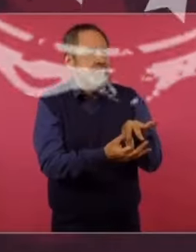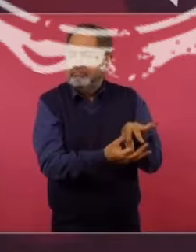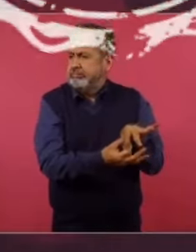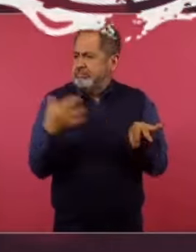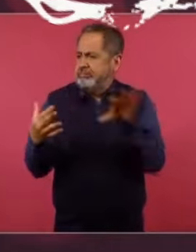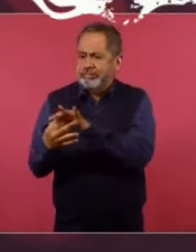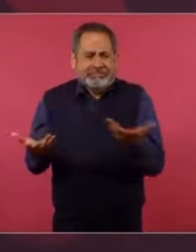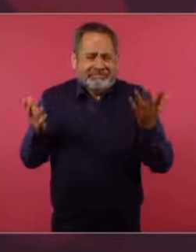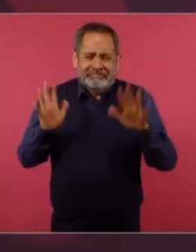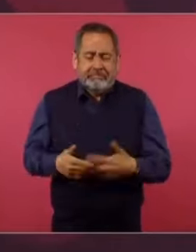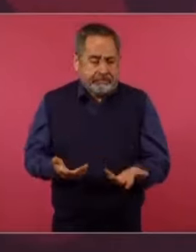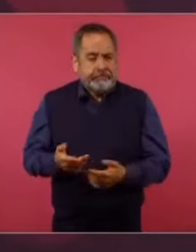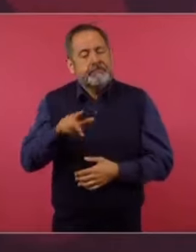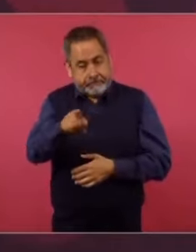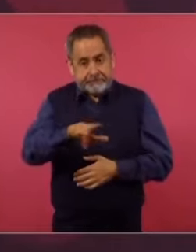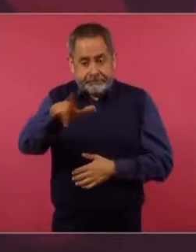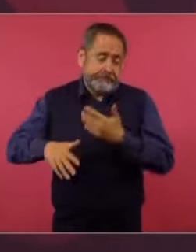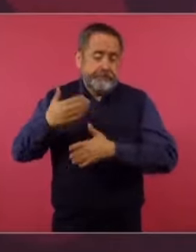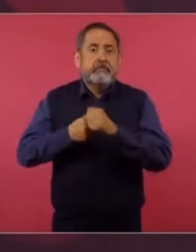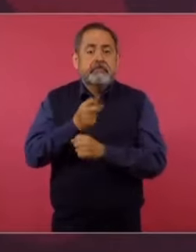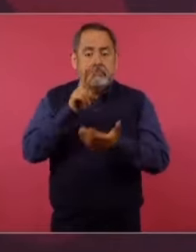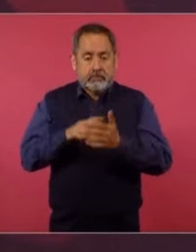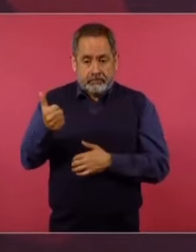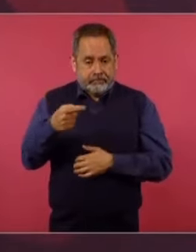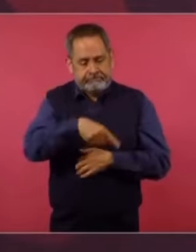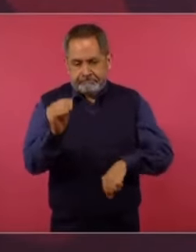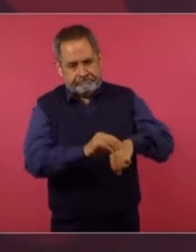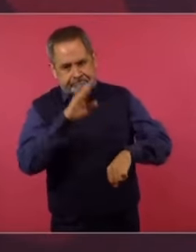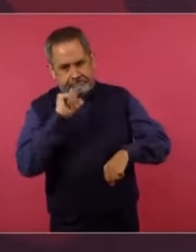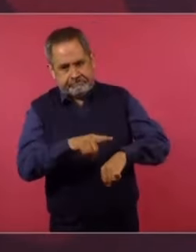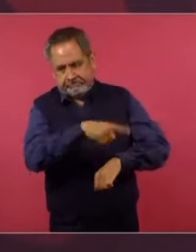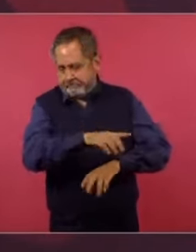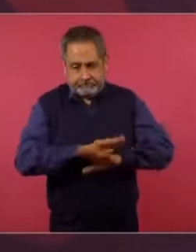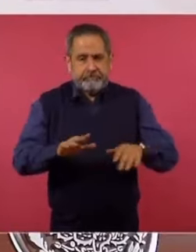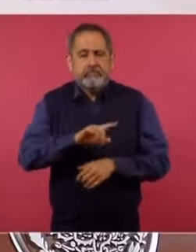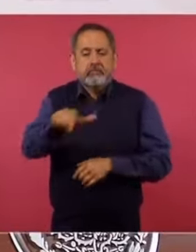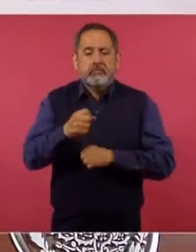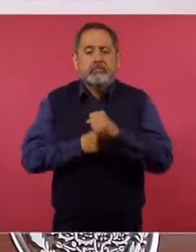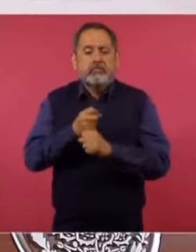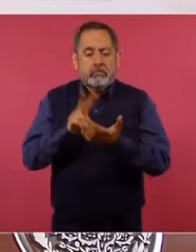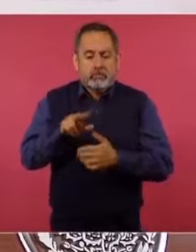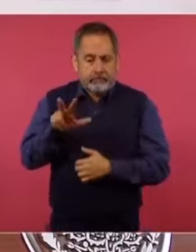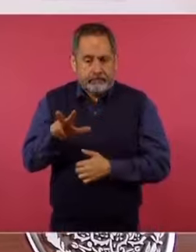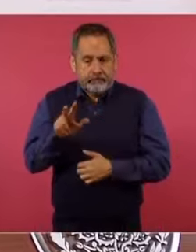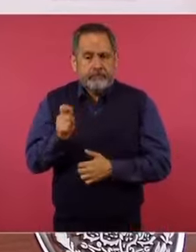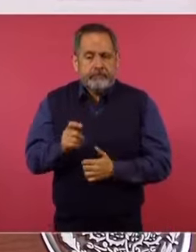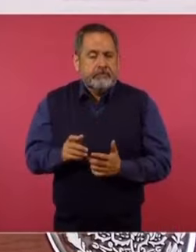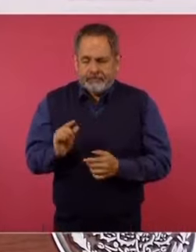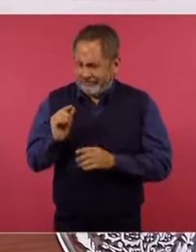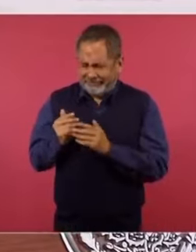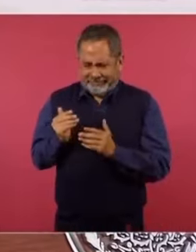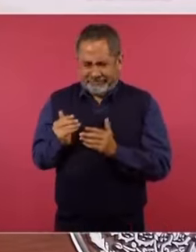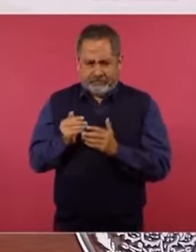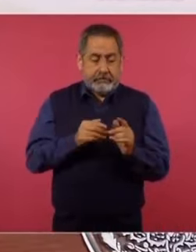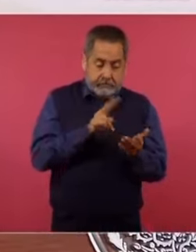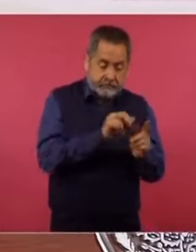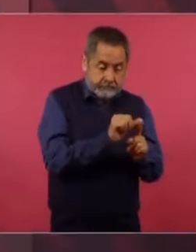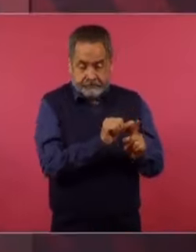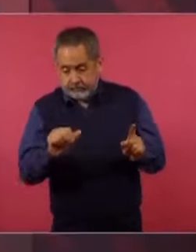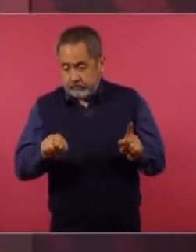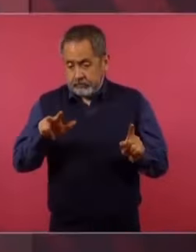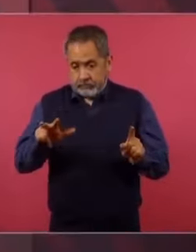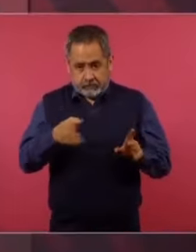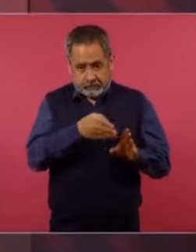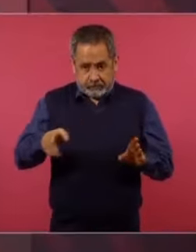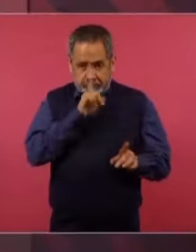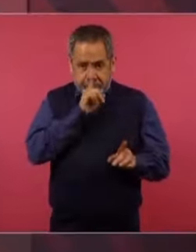Entonces pasa el tiempo, después, fraude del 2006, se portaron muy mal. Y ya para el 18, un poco antes, del 6 al 18, sin